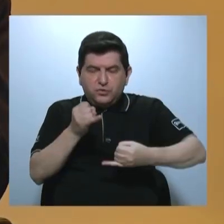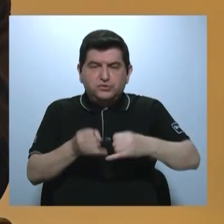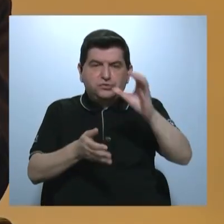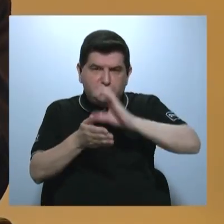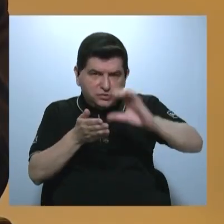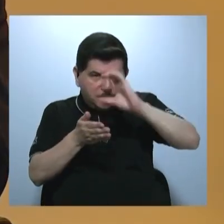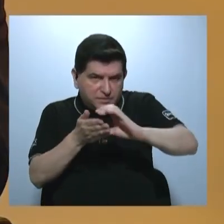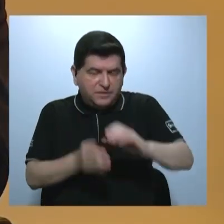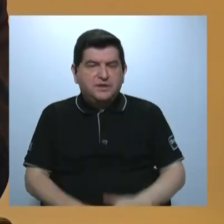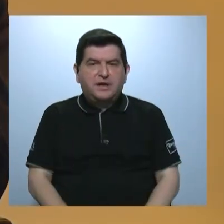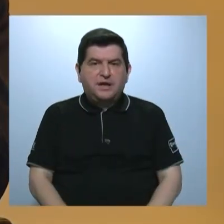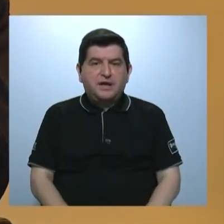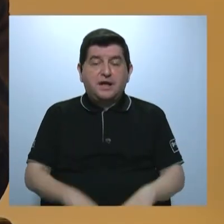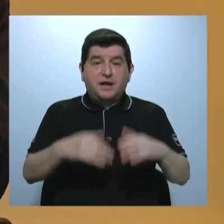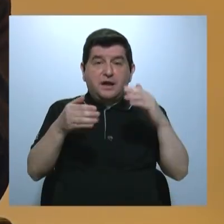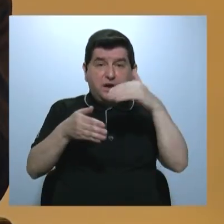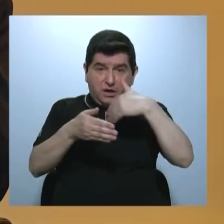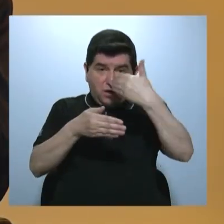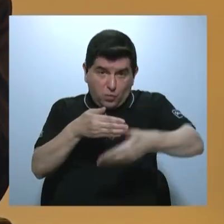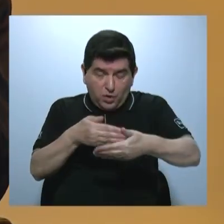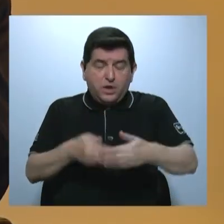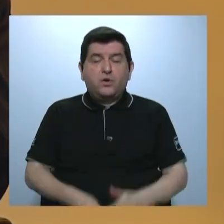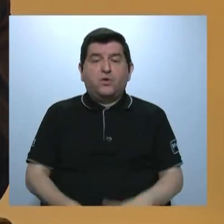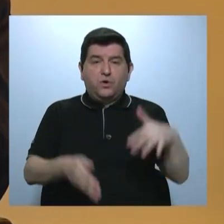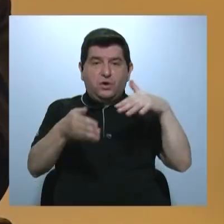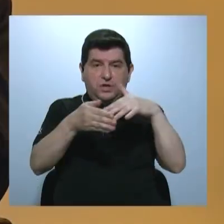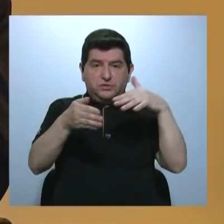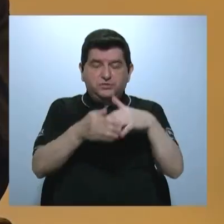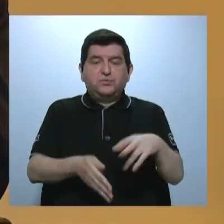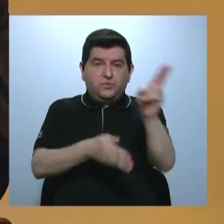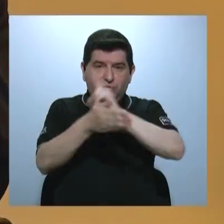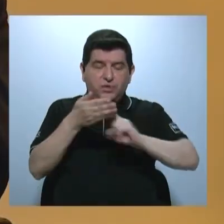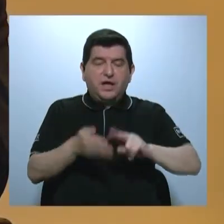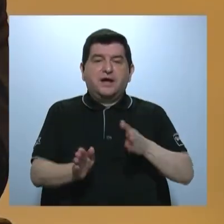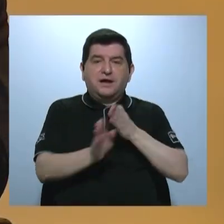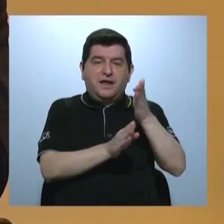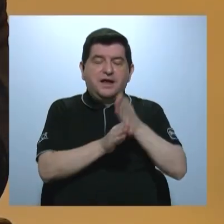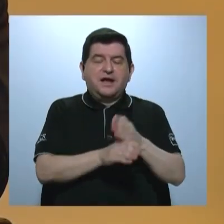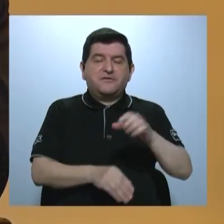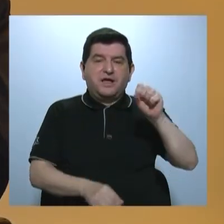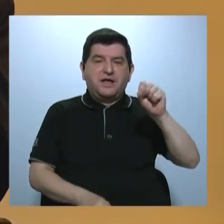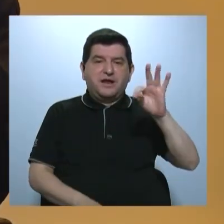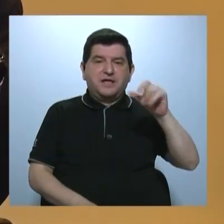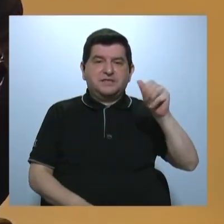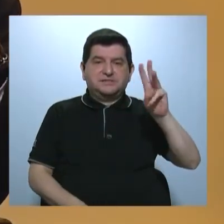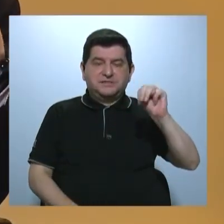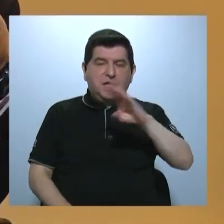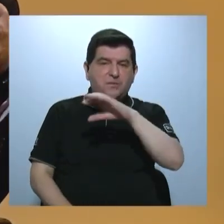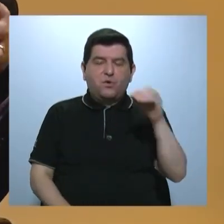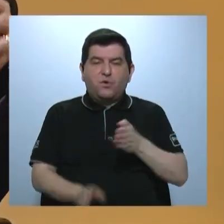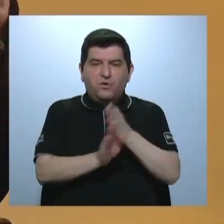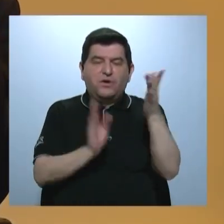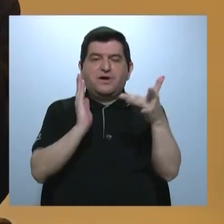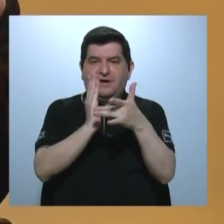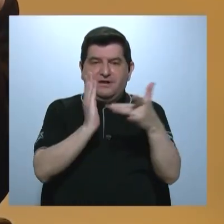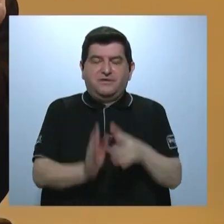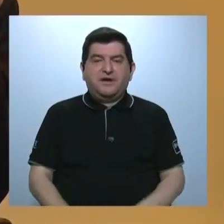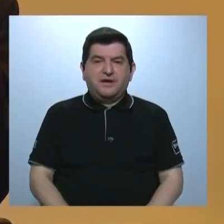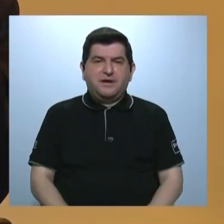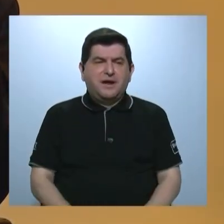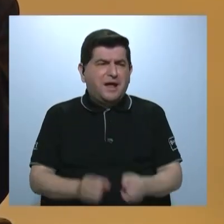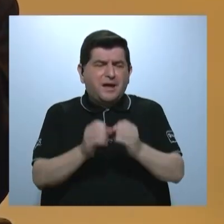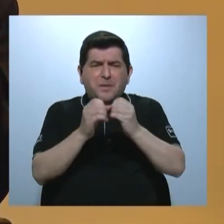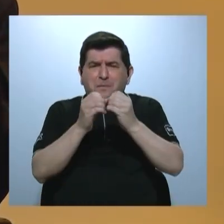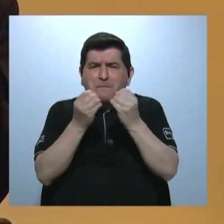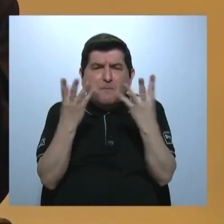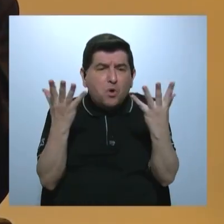secundaria, asisten a educación universitaria, incluso a carreras STEM o tienen carreras técnicas. Es un amplio espectro entonces de indicadores de